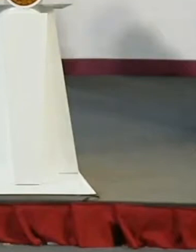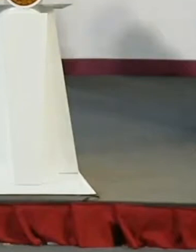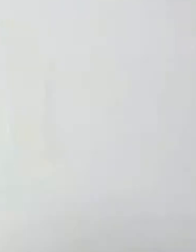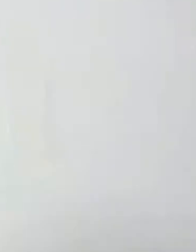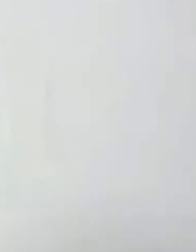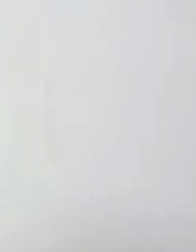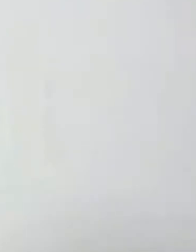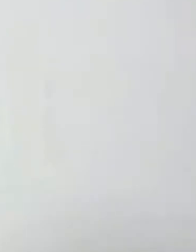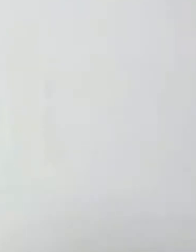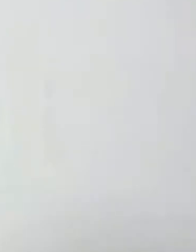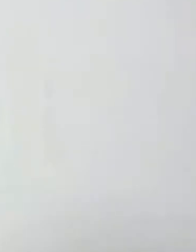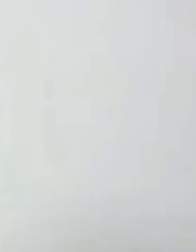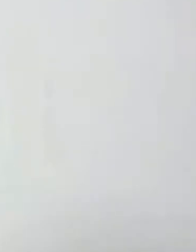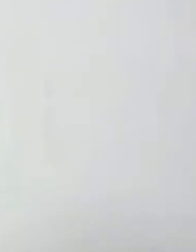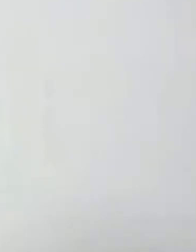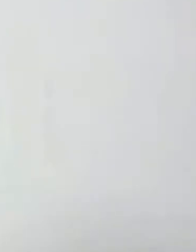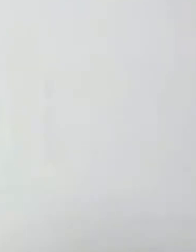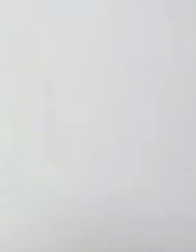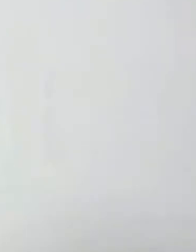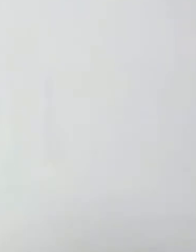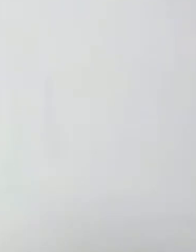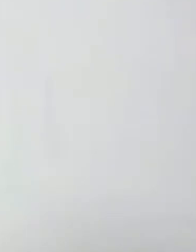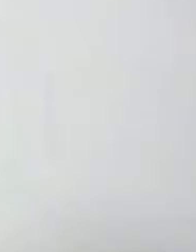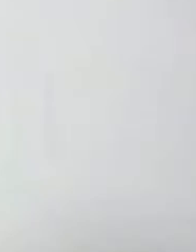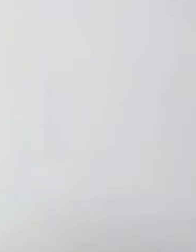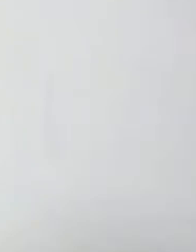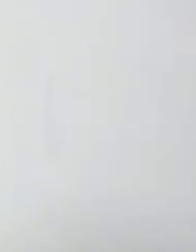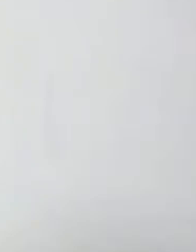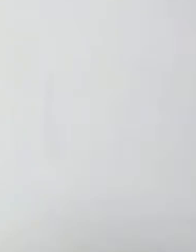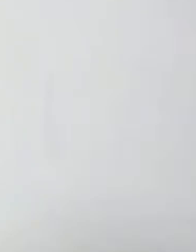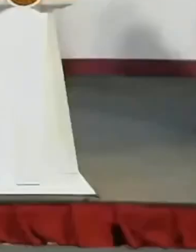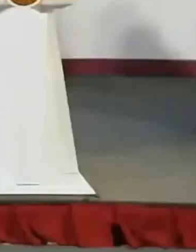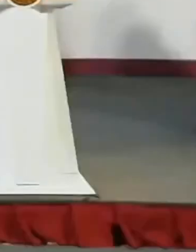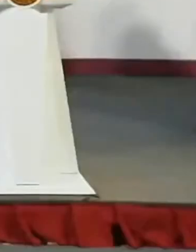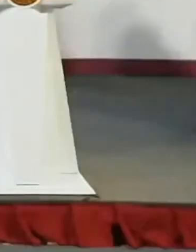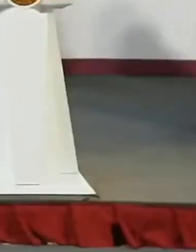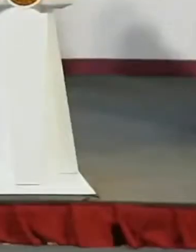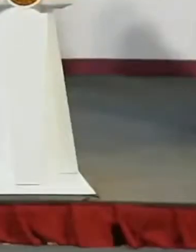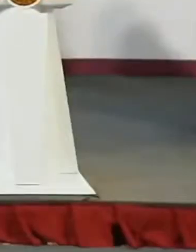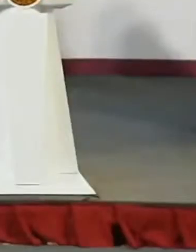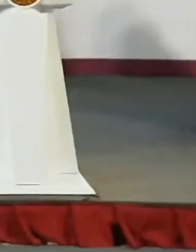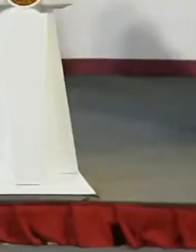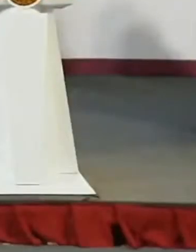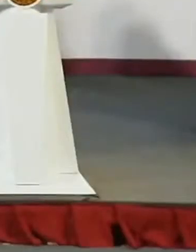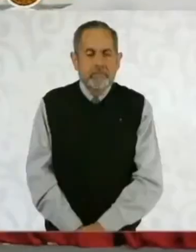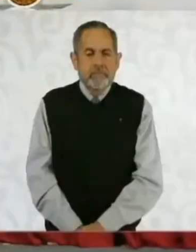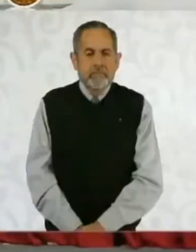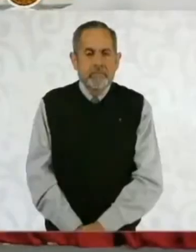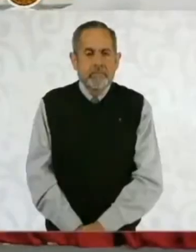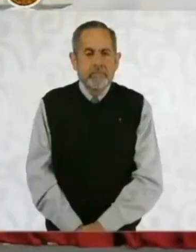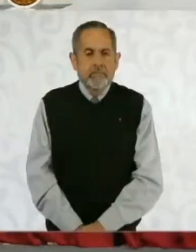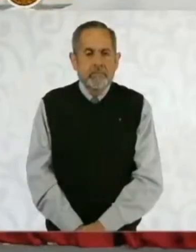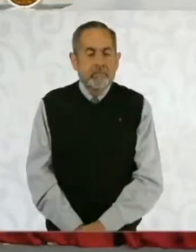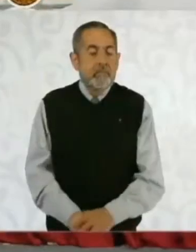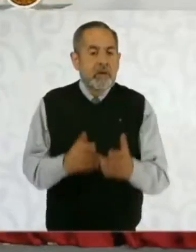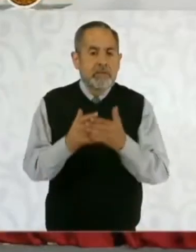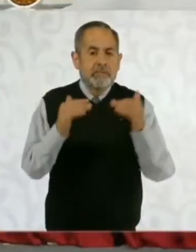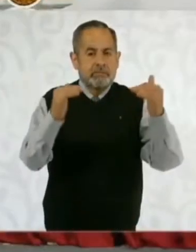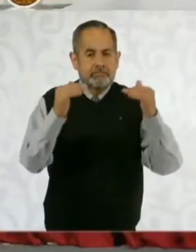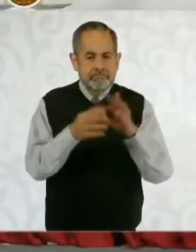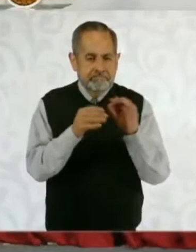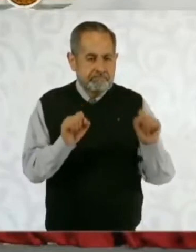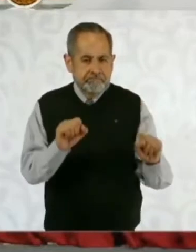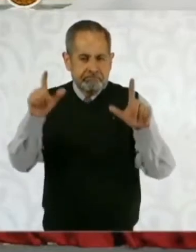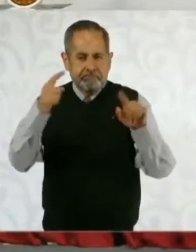laboratorio y las recetas emitidas a lo largo del tiempo, así como las incapacidades. Ahora, en la siguiente podemos ver cómo